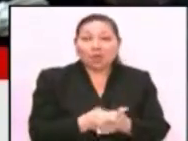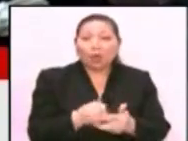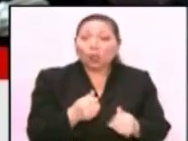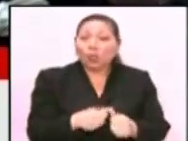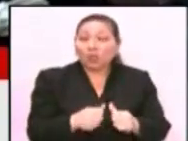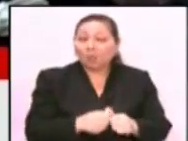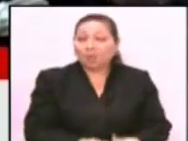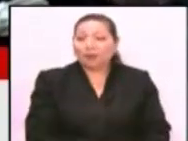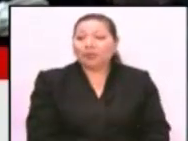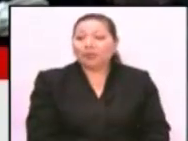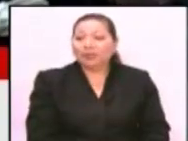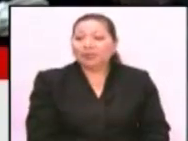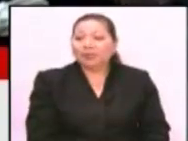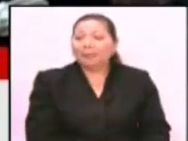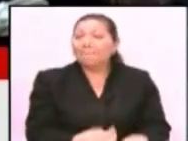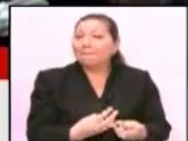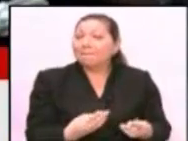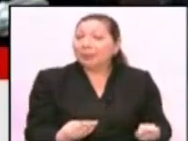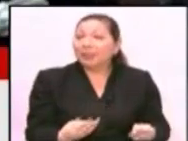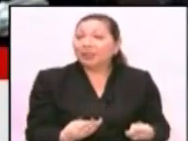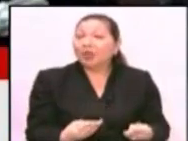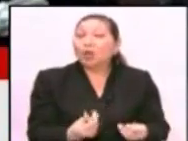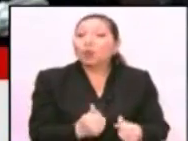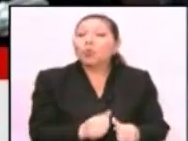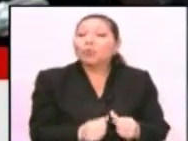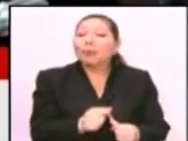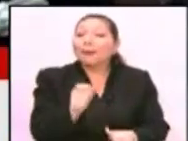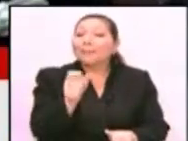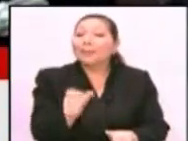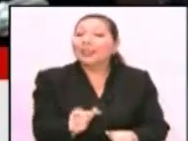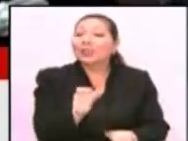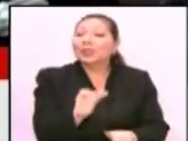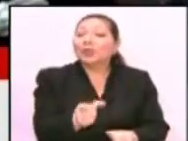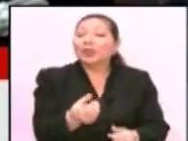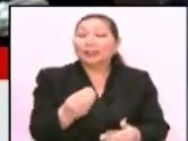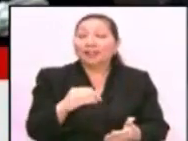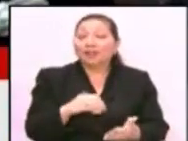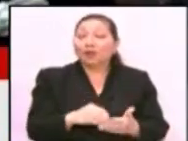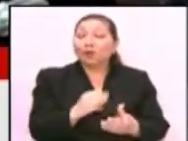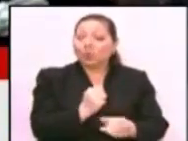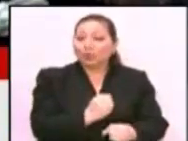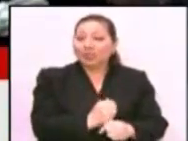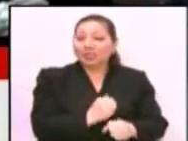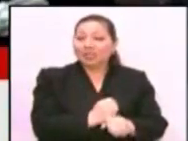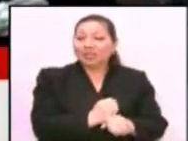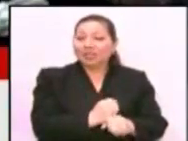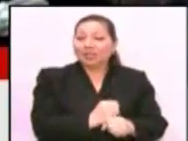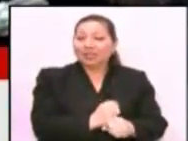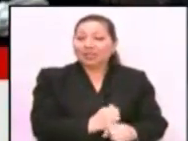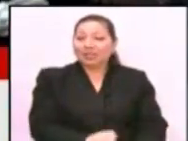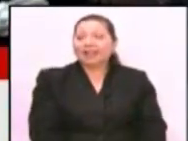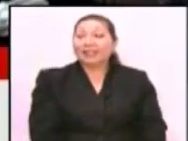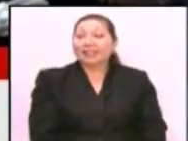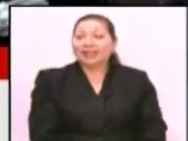de talleres ni materiales, sino por el número de personas que efectivamente consiguieron un trabajo en el